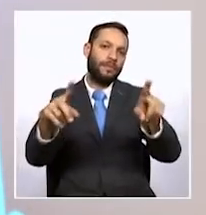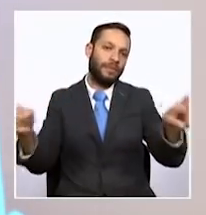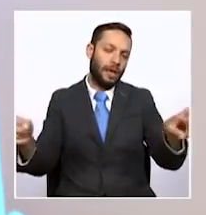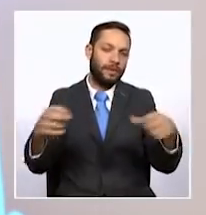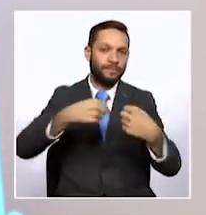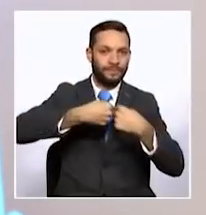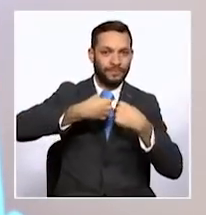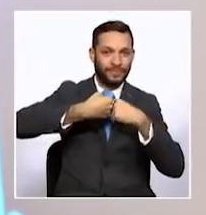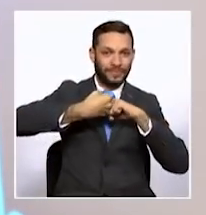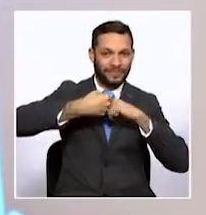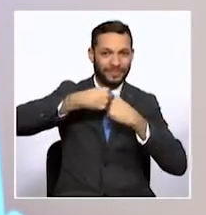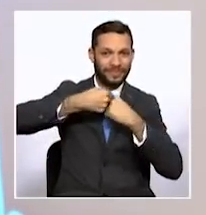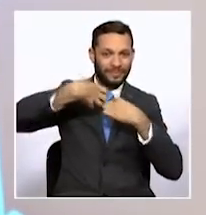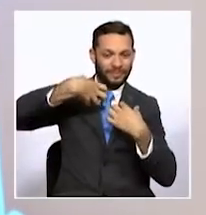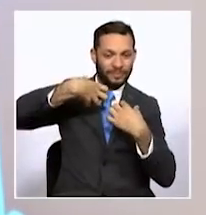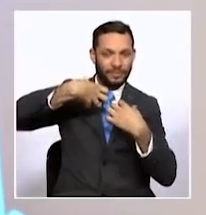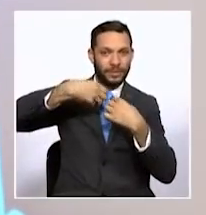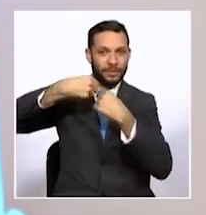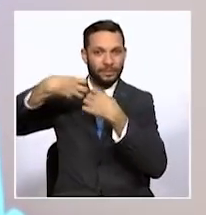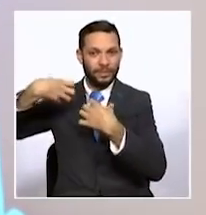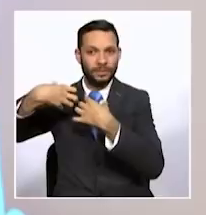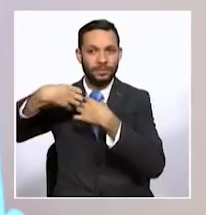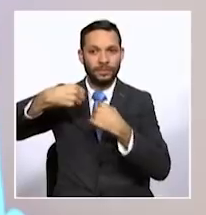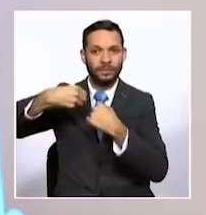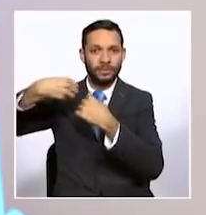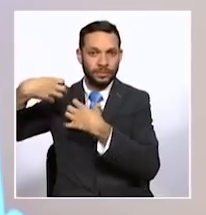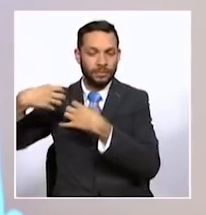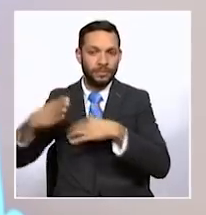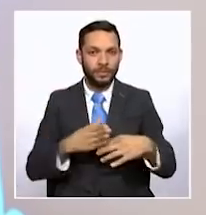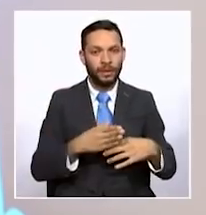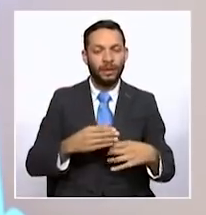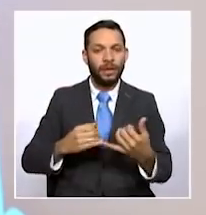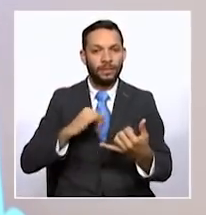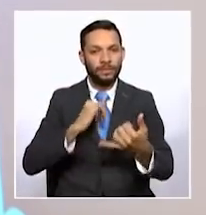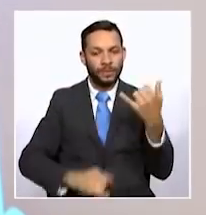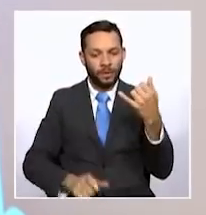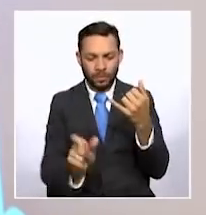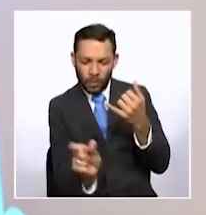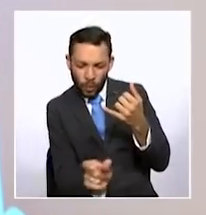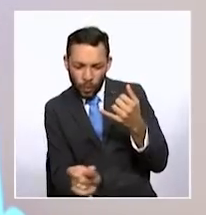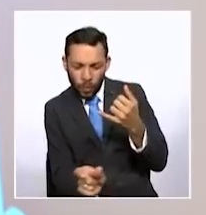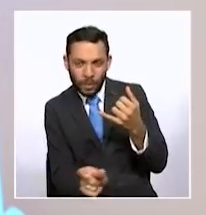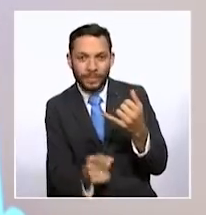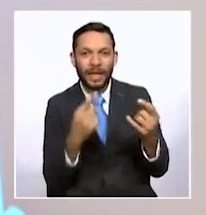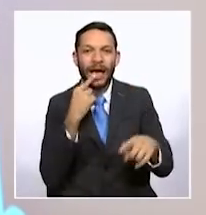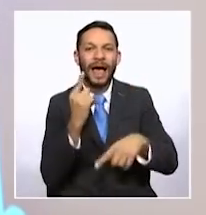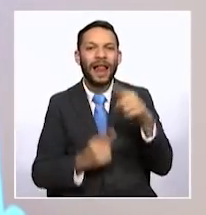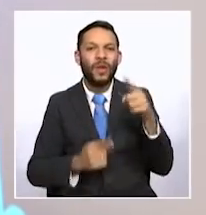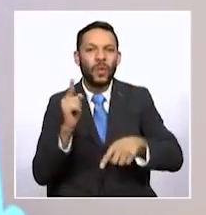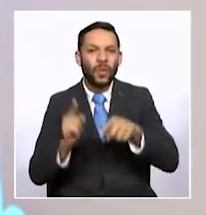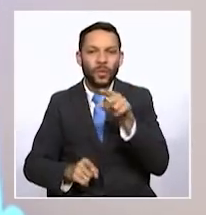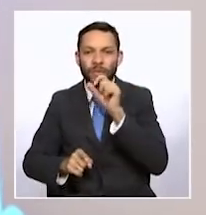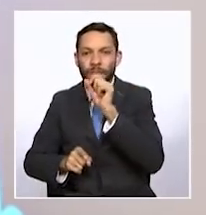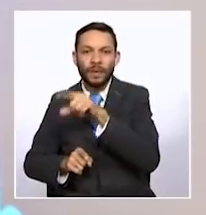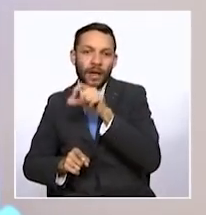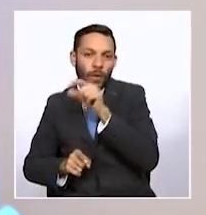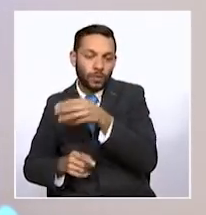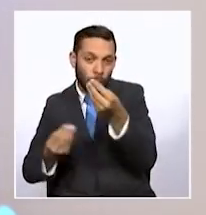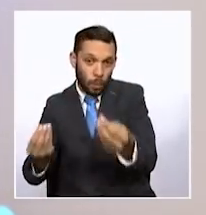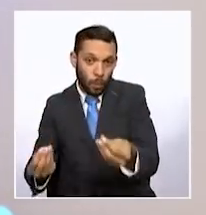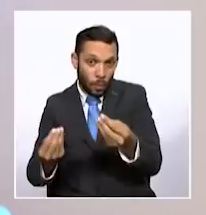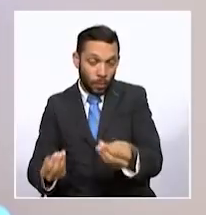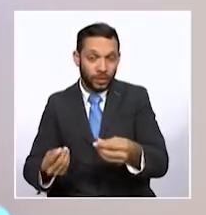artrosis, ya tocó el tema de las hernias discales, ya varias personas nos están escribiendo en Facebook sobre estas preguntas, el tema de